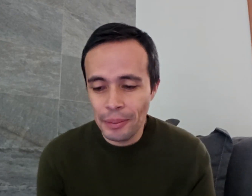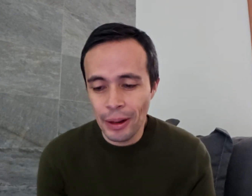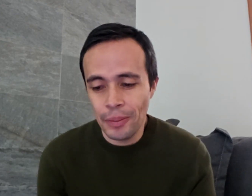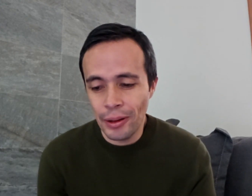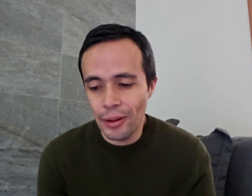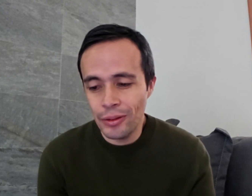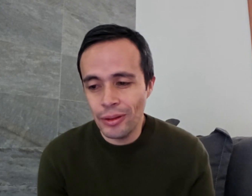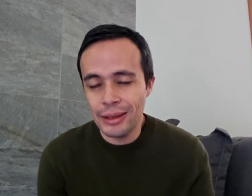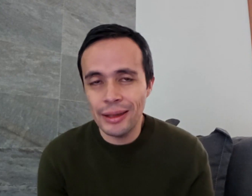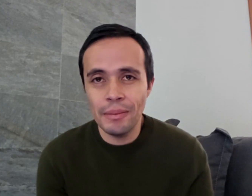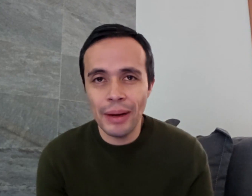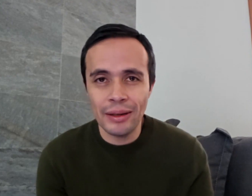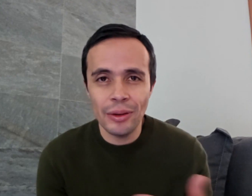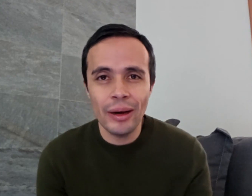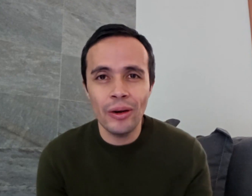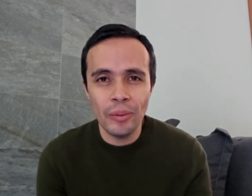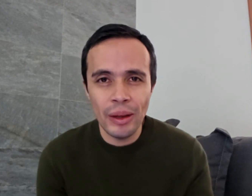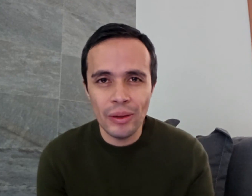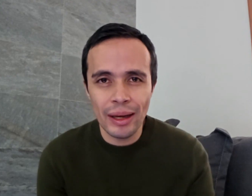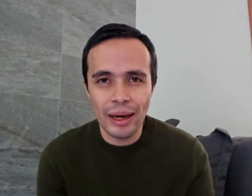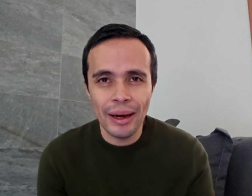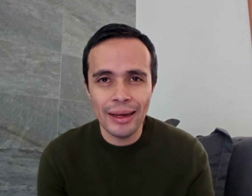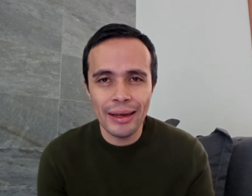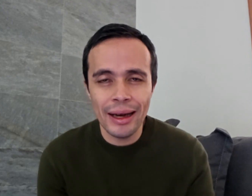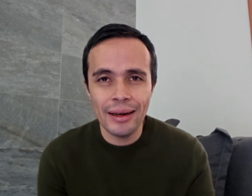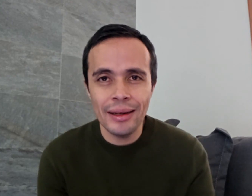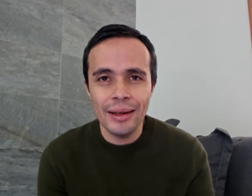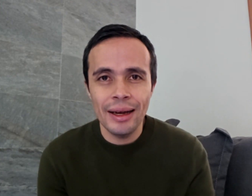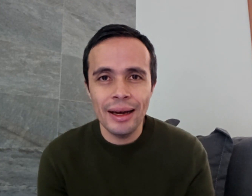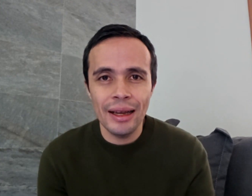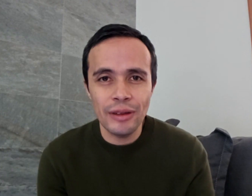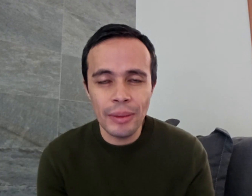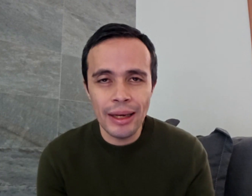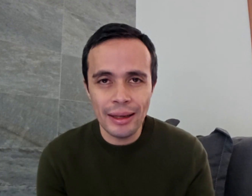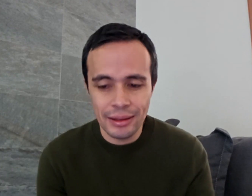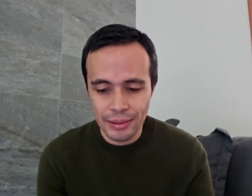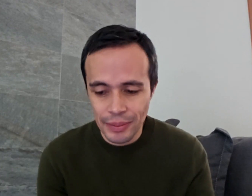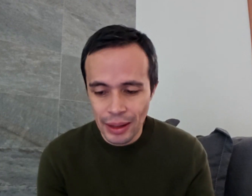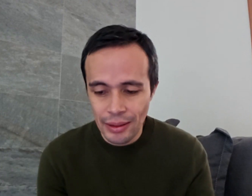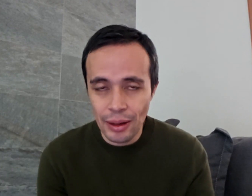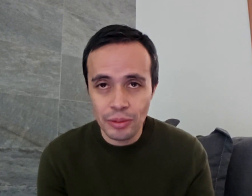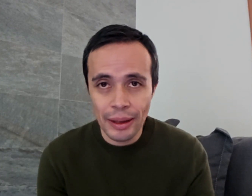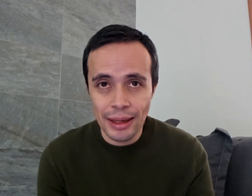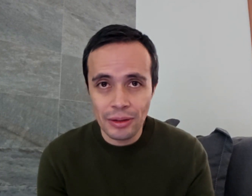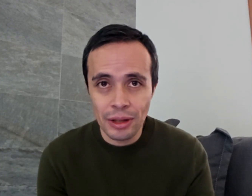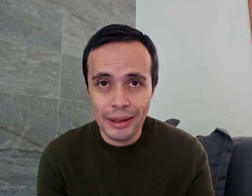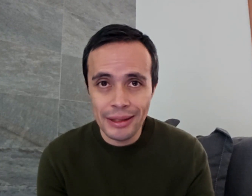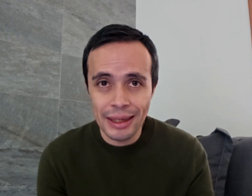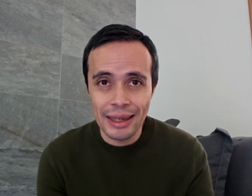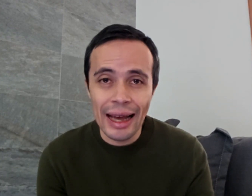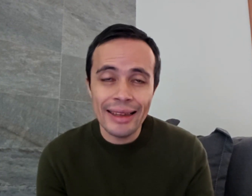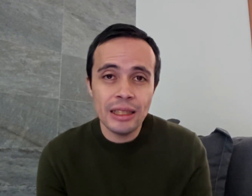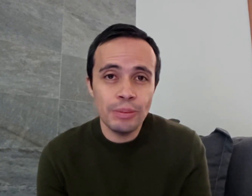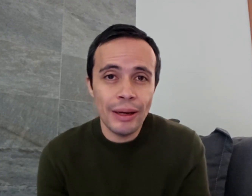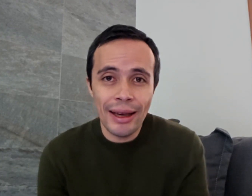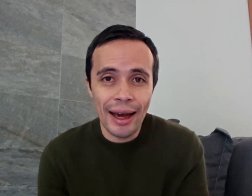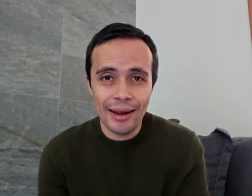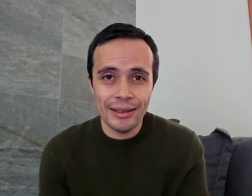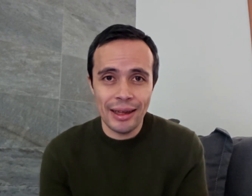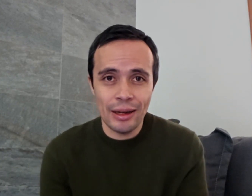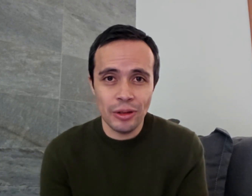ley, pero por el otro es el impacto económico que le va a generar a las familias de los paisanos y paisanas. Hay